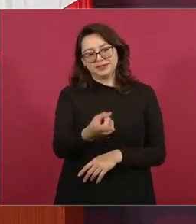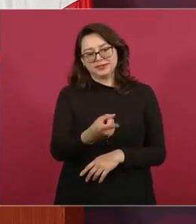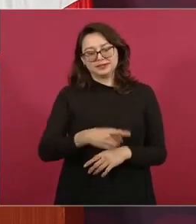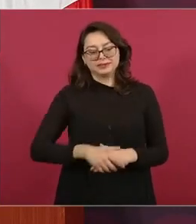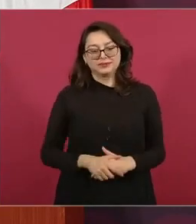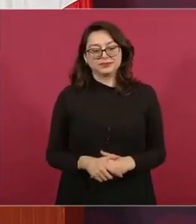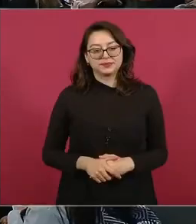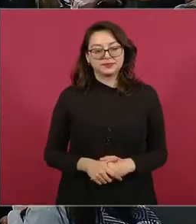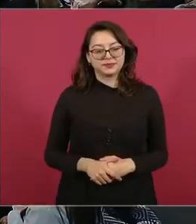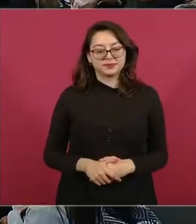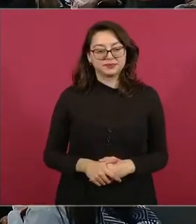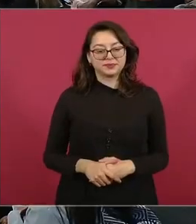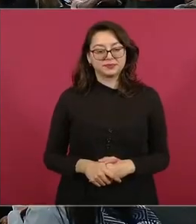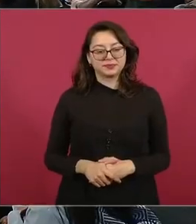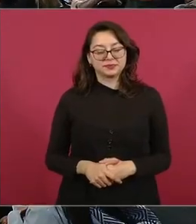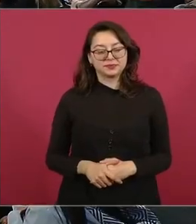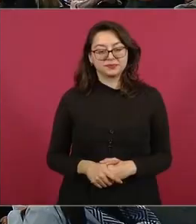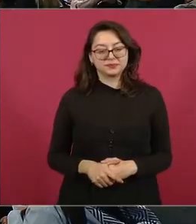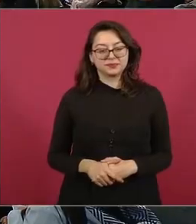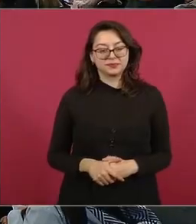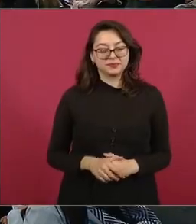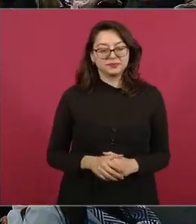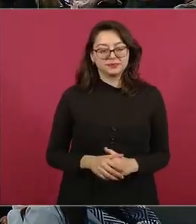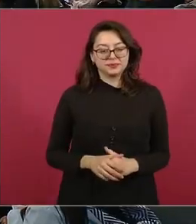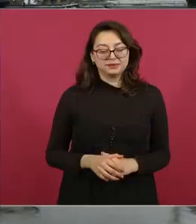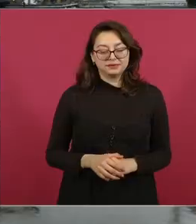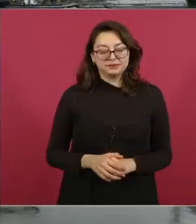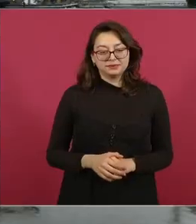Estas son las estructuras.